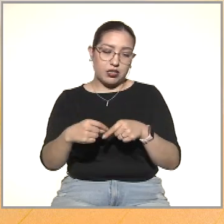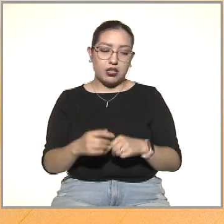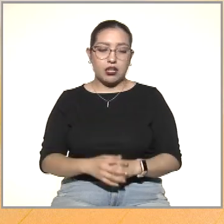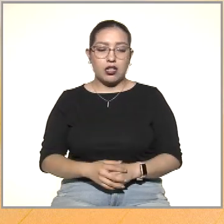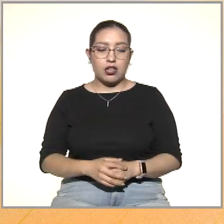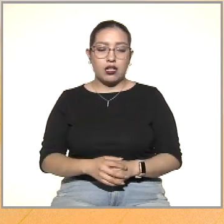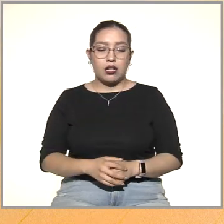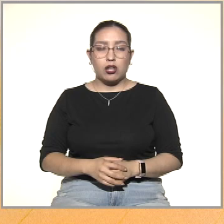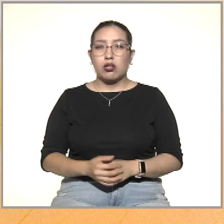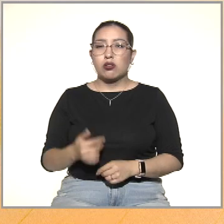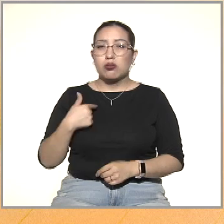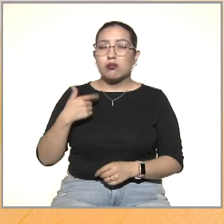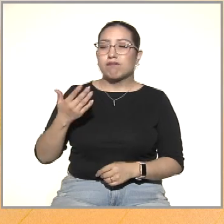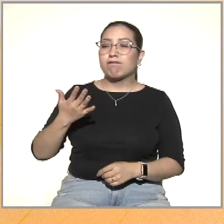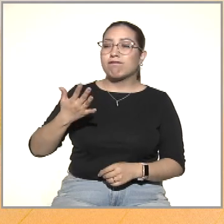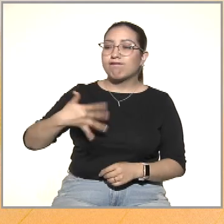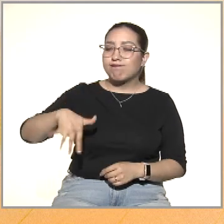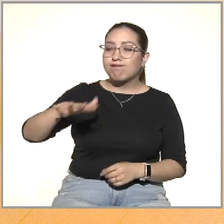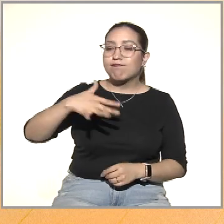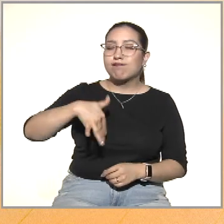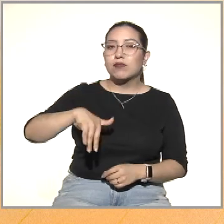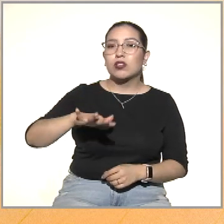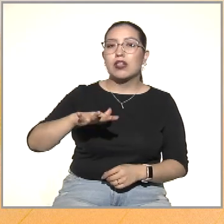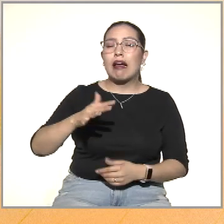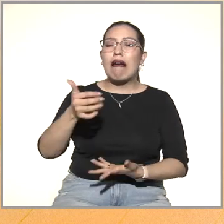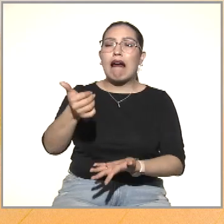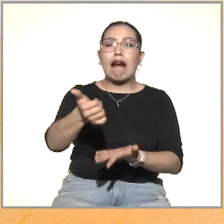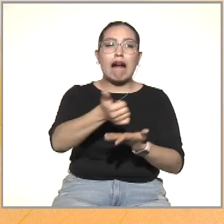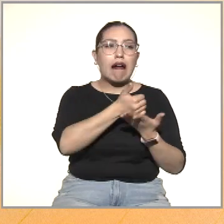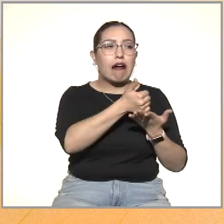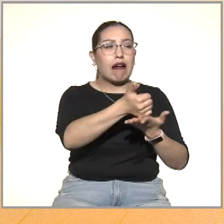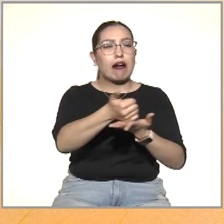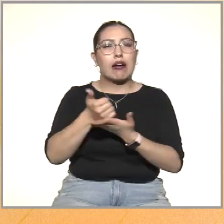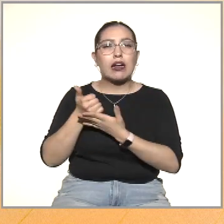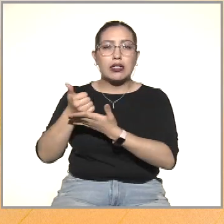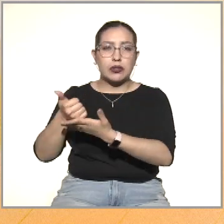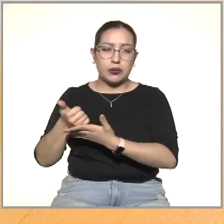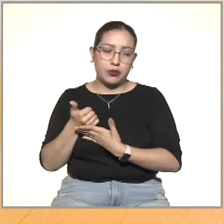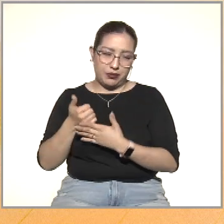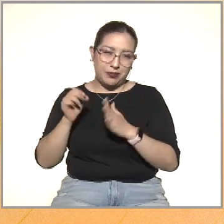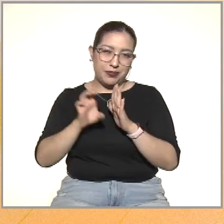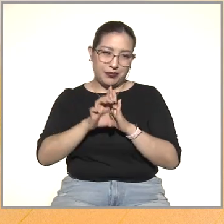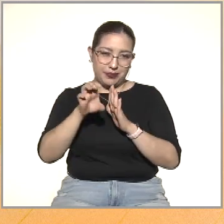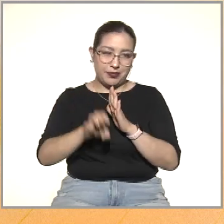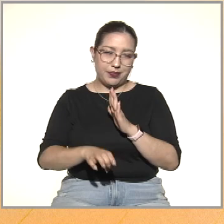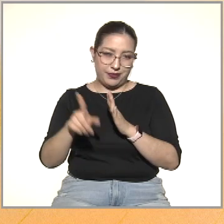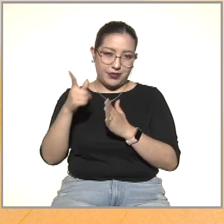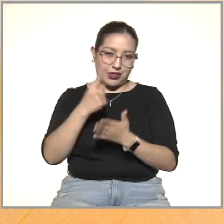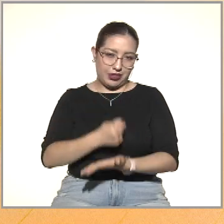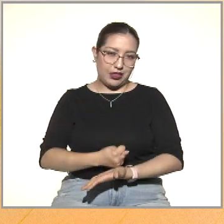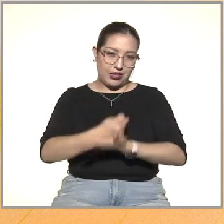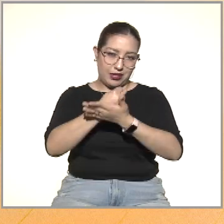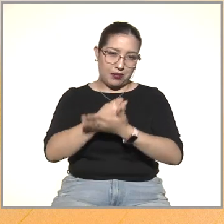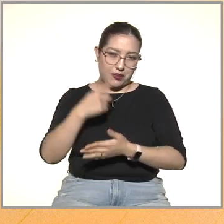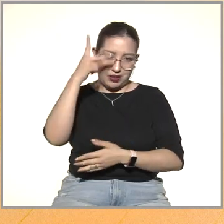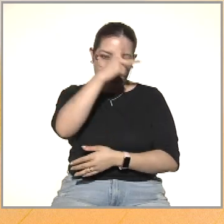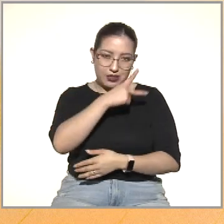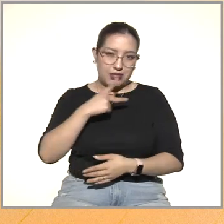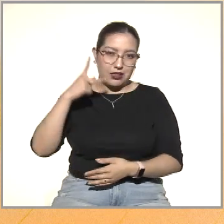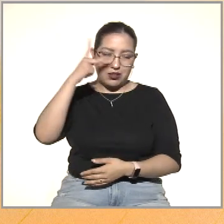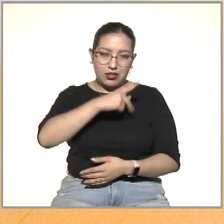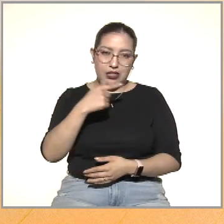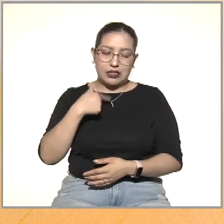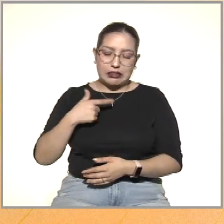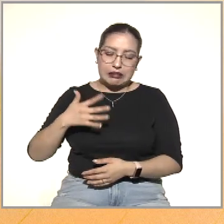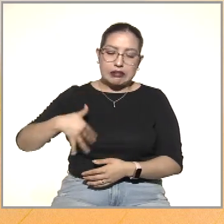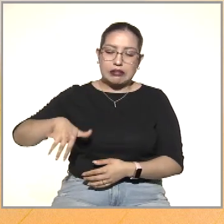la parte de la ayuda de quererme no sentir así. Y en terapia pues empiezo a trabajar esta parte de mi